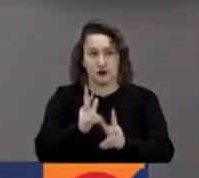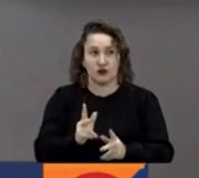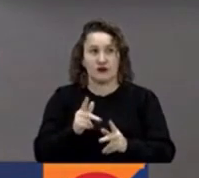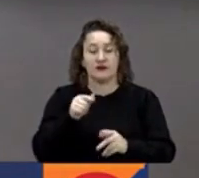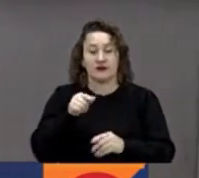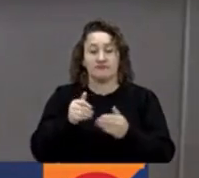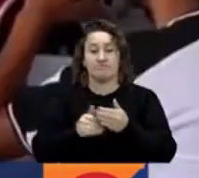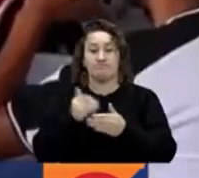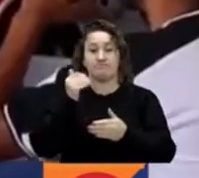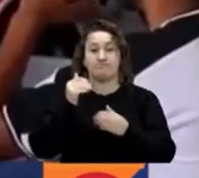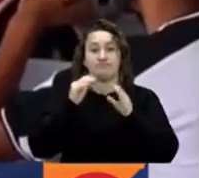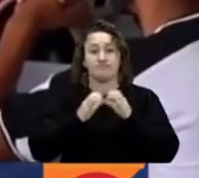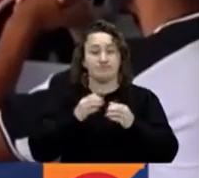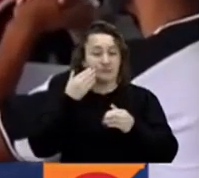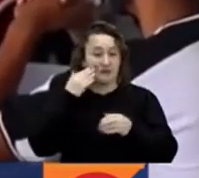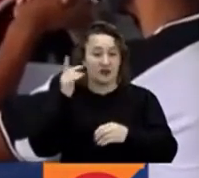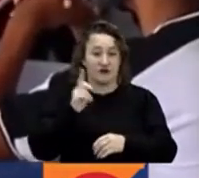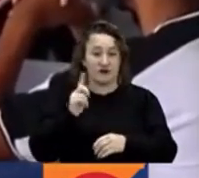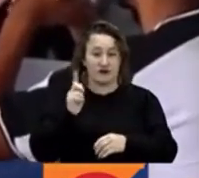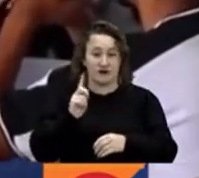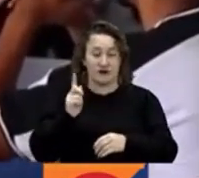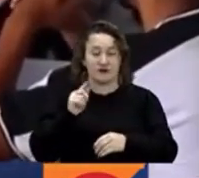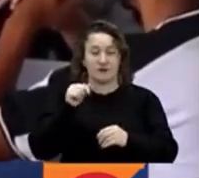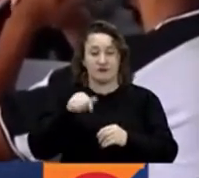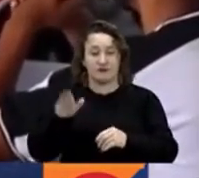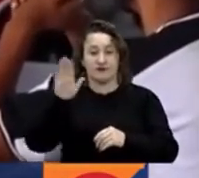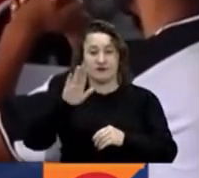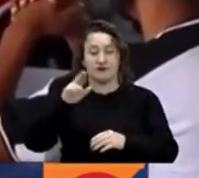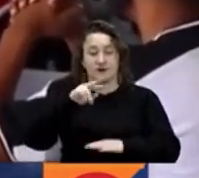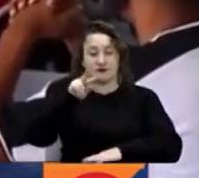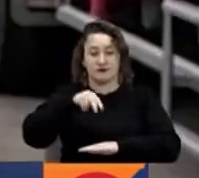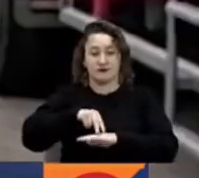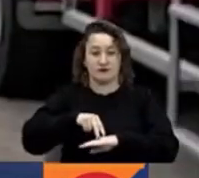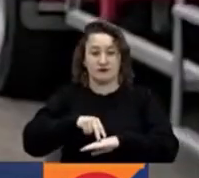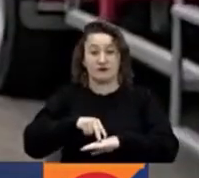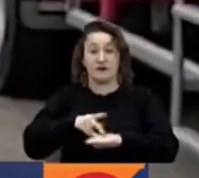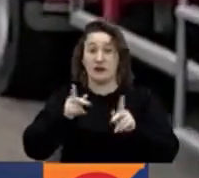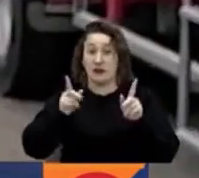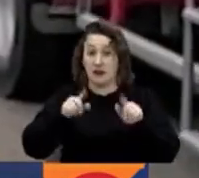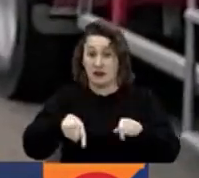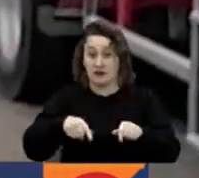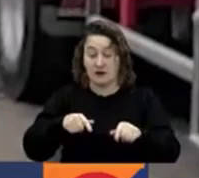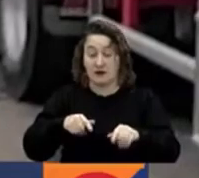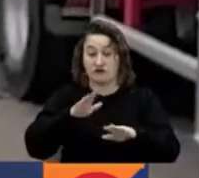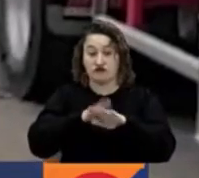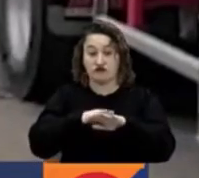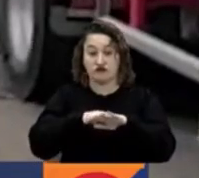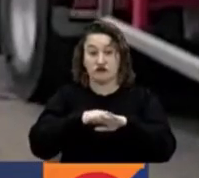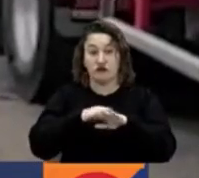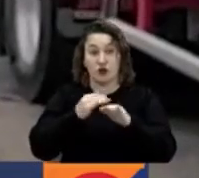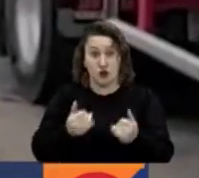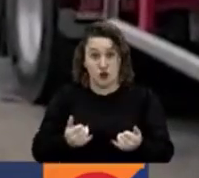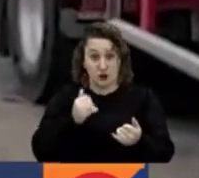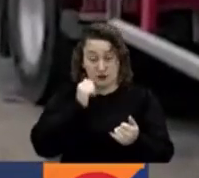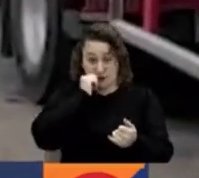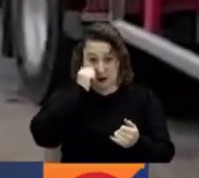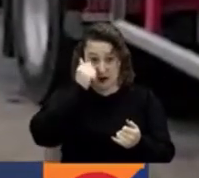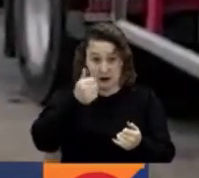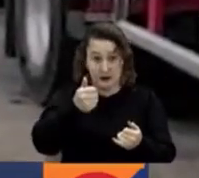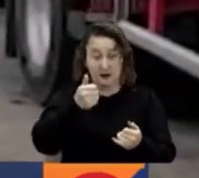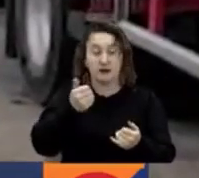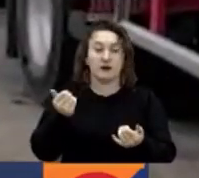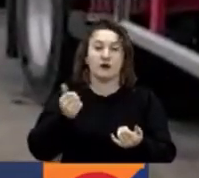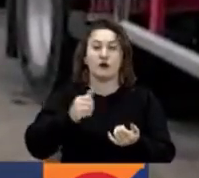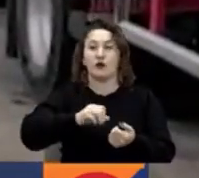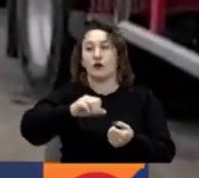iniciar clases a partir de febrero aquí en el departamento de Nariño. Asimismo, se anunció que el día de hoy y mañana llegarán